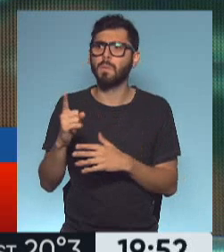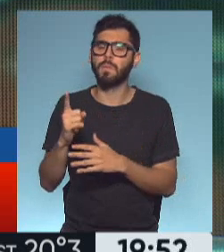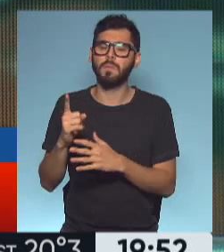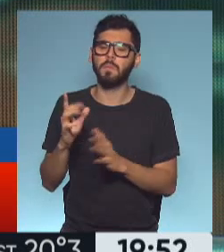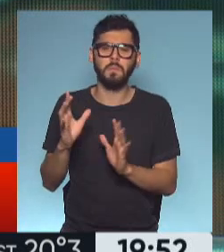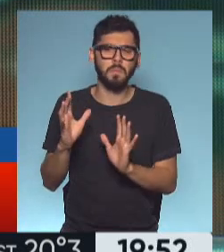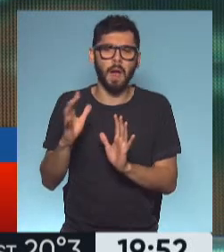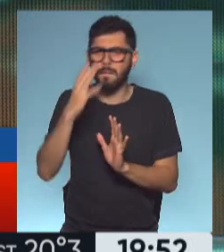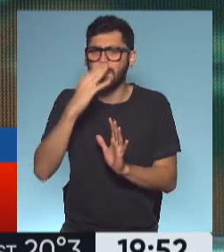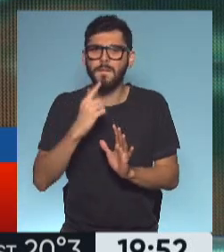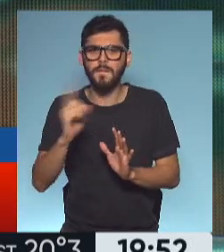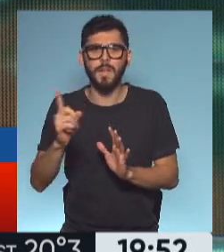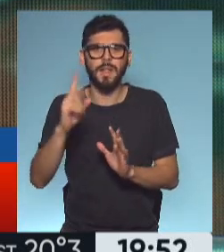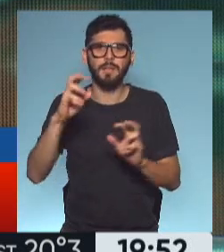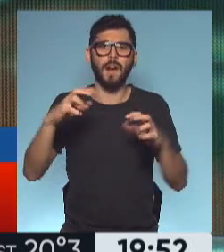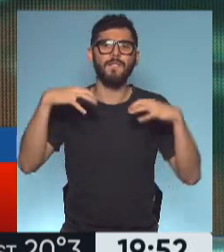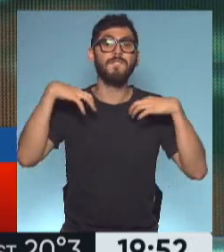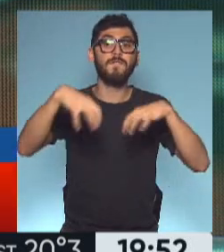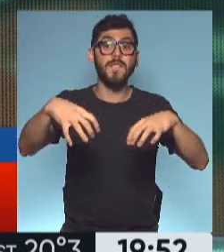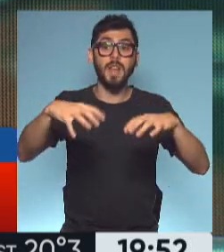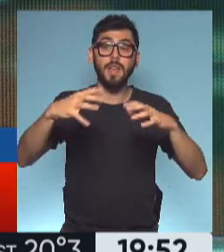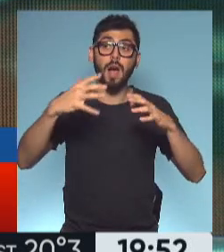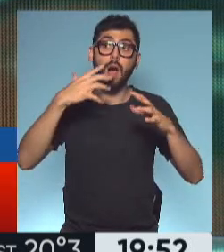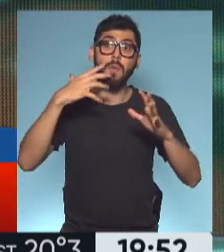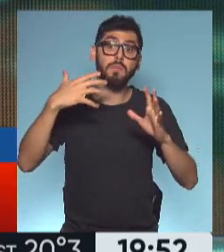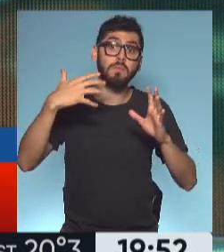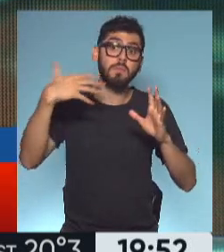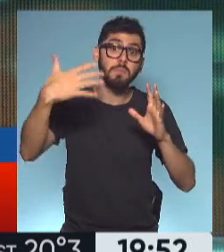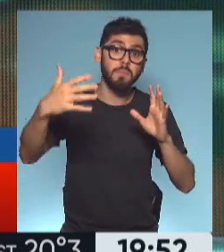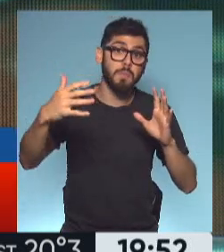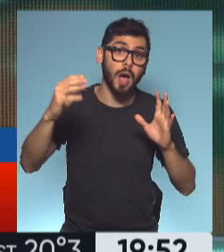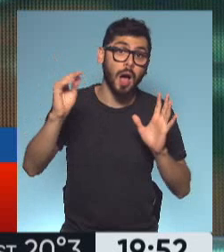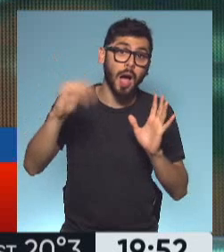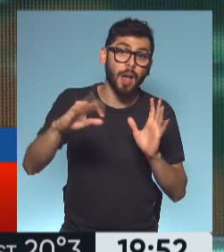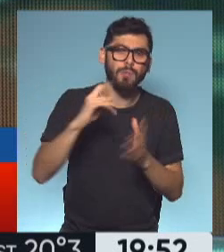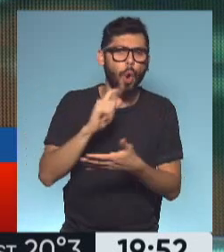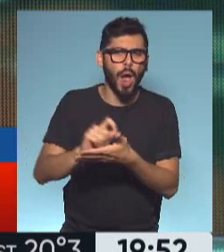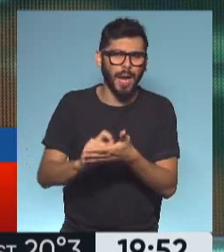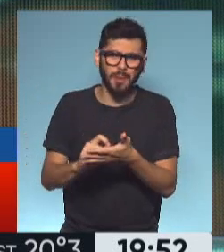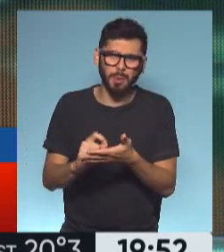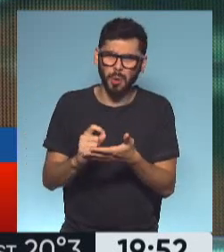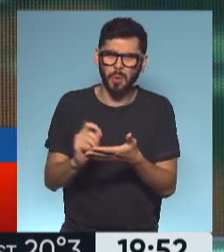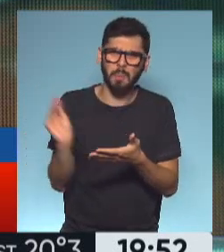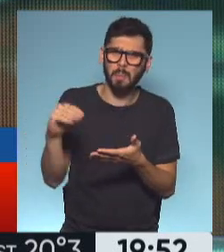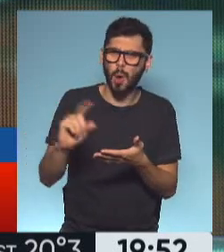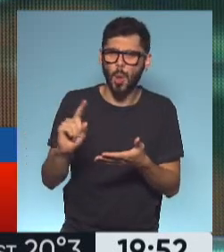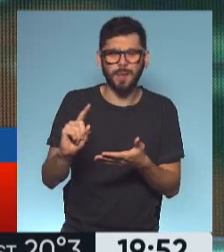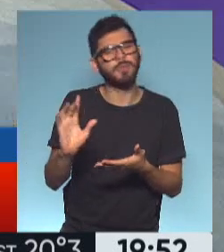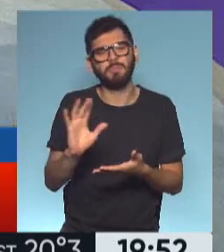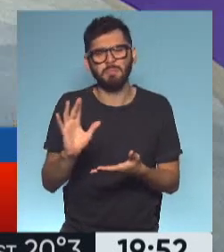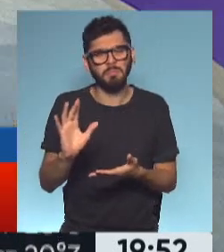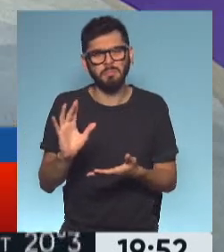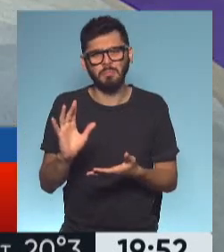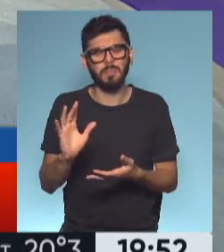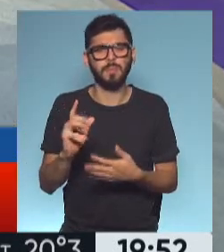el uso de las ferias al aire libre. Veremos si eso es un agregado cuando tengamos el anuncio por escrito. No suele suceder, ¿no? No, no suele suceder. Yo